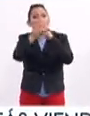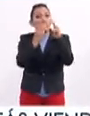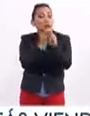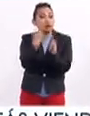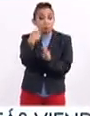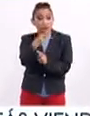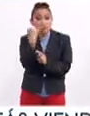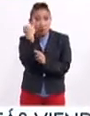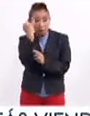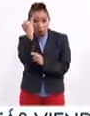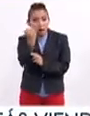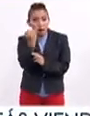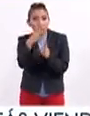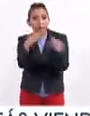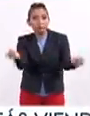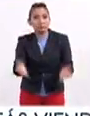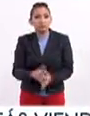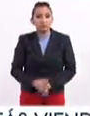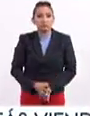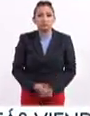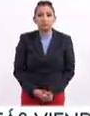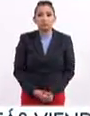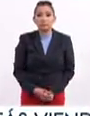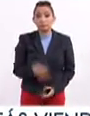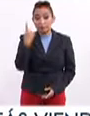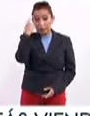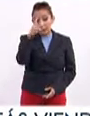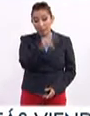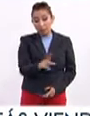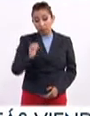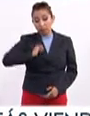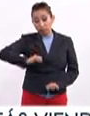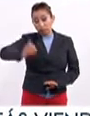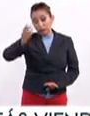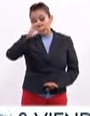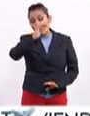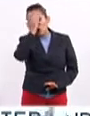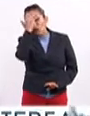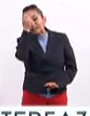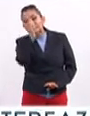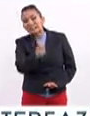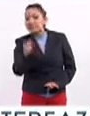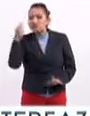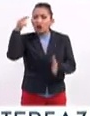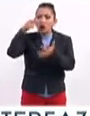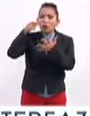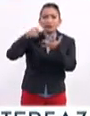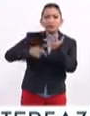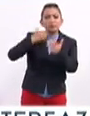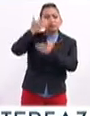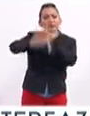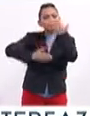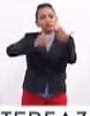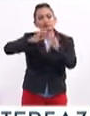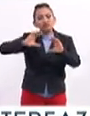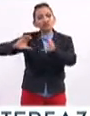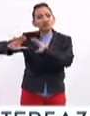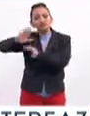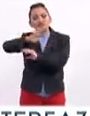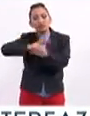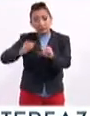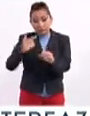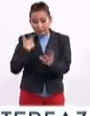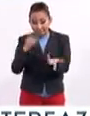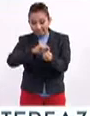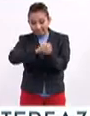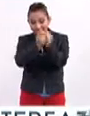el idioma no estarían presentes. Para que los pueblos originarios tengan conocimiento sobre los objetivos de desarrollo sostenible, se ha